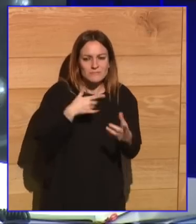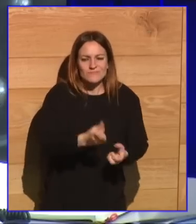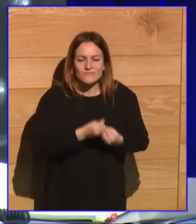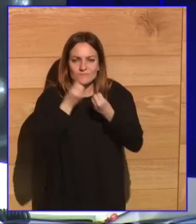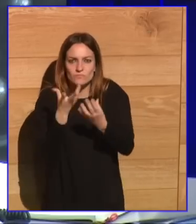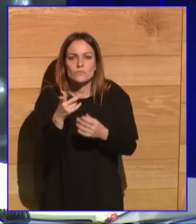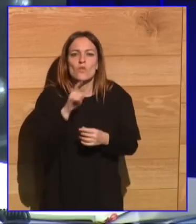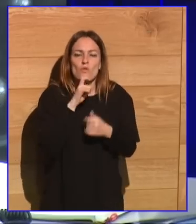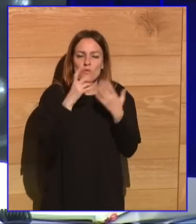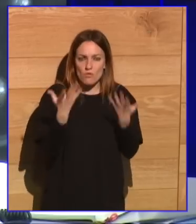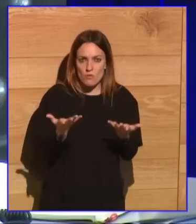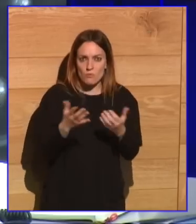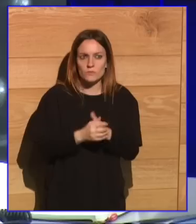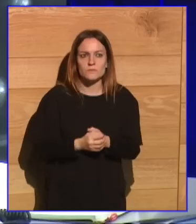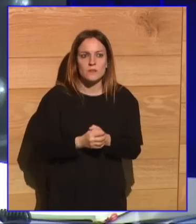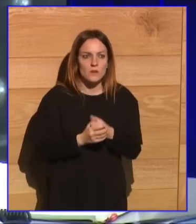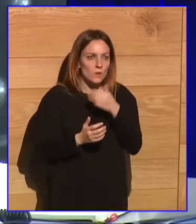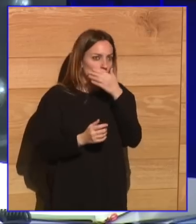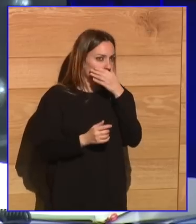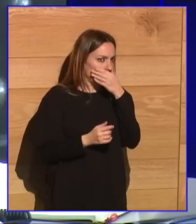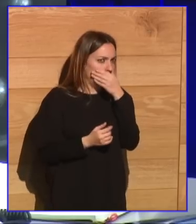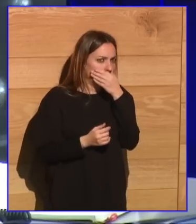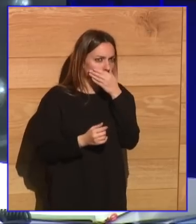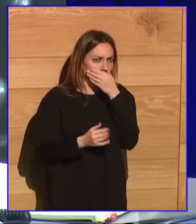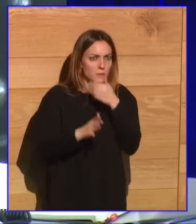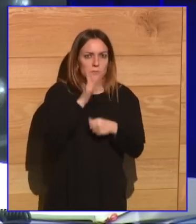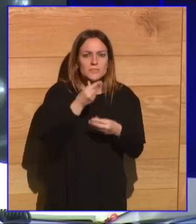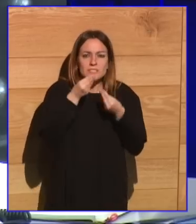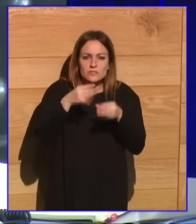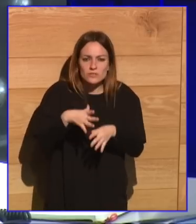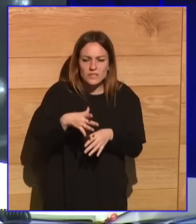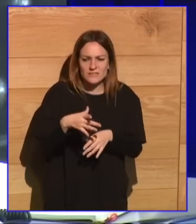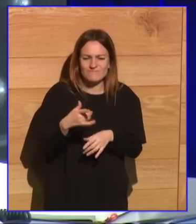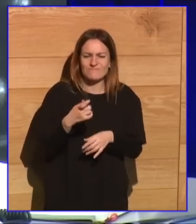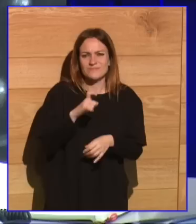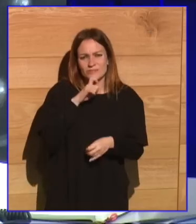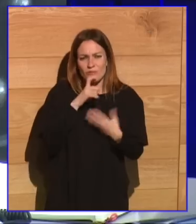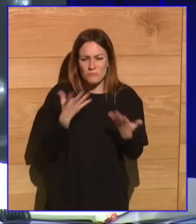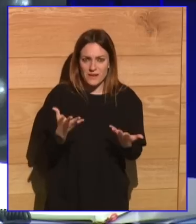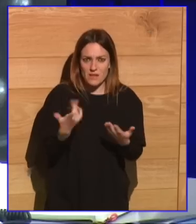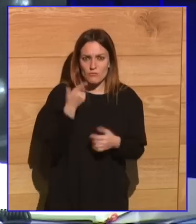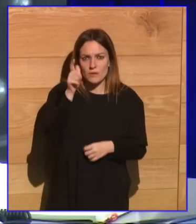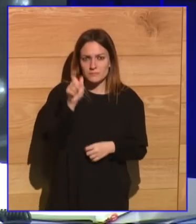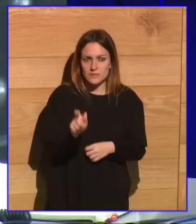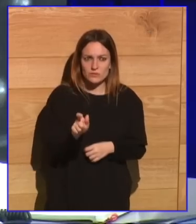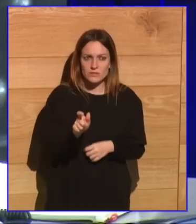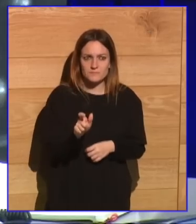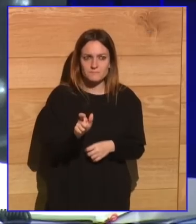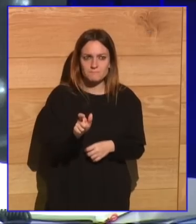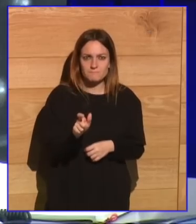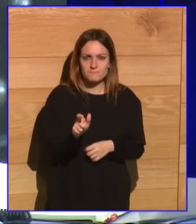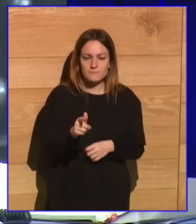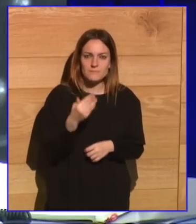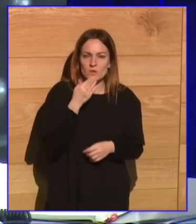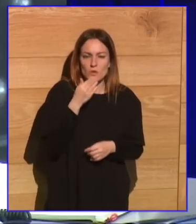esto, porque la historia es bastante demencial en realidad. Claro, alguien que de alguna manera se cree